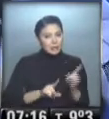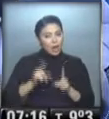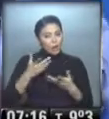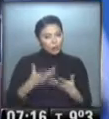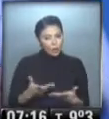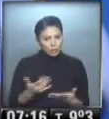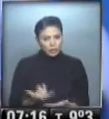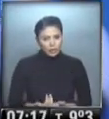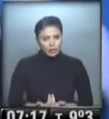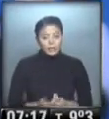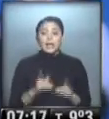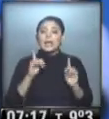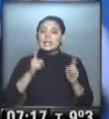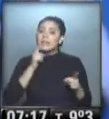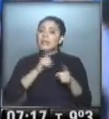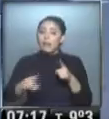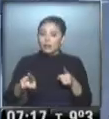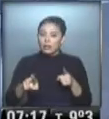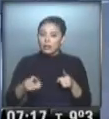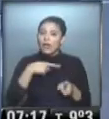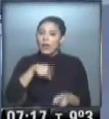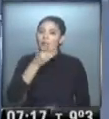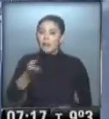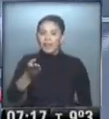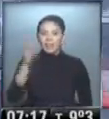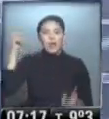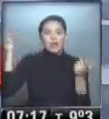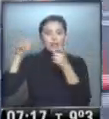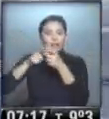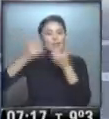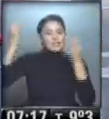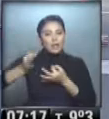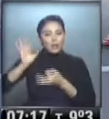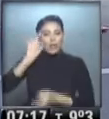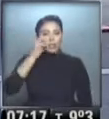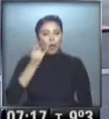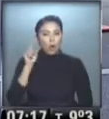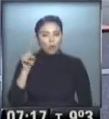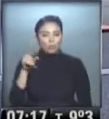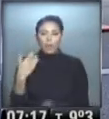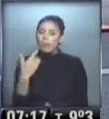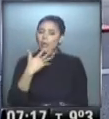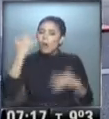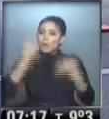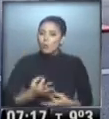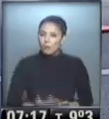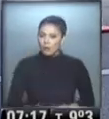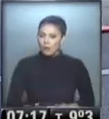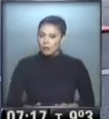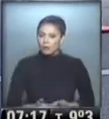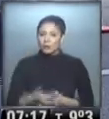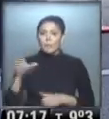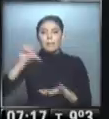molestos donde si fue directo fue el pedido al consejo de seguridad de naciones unidas para que haga cumplir el